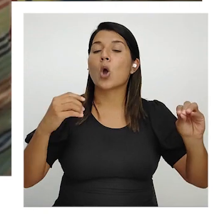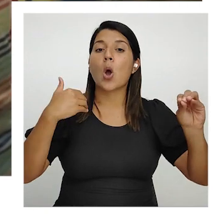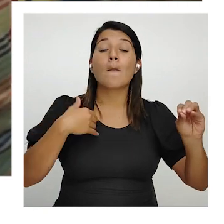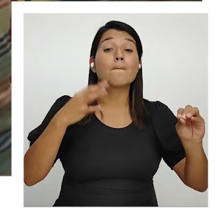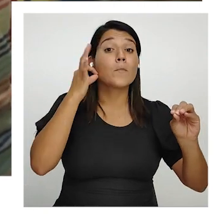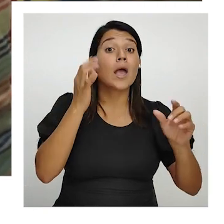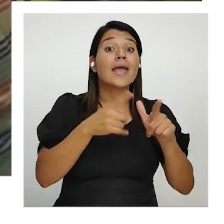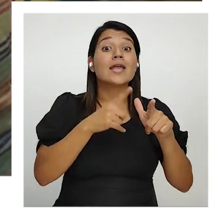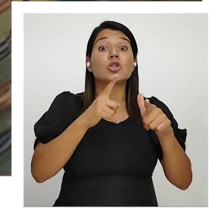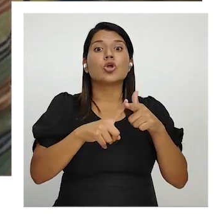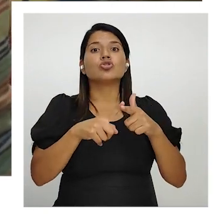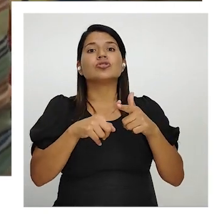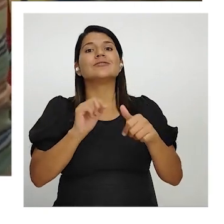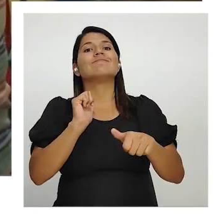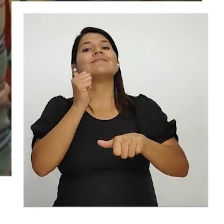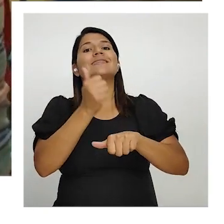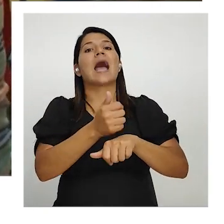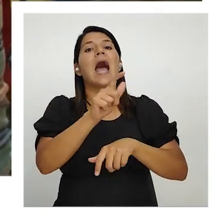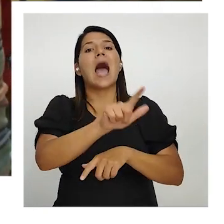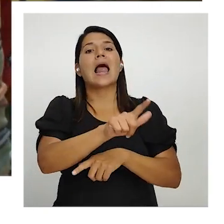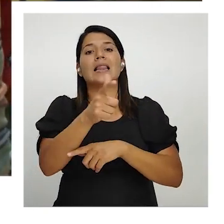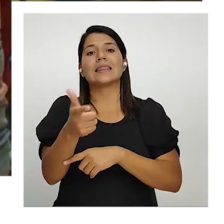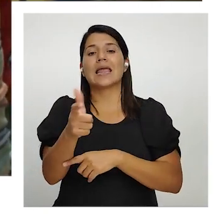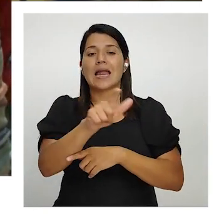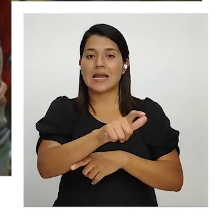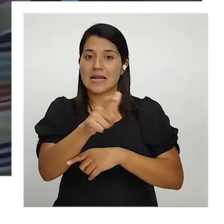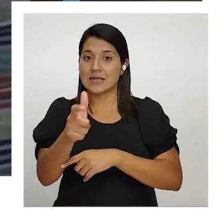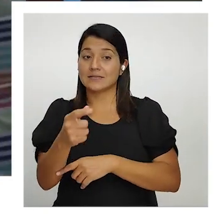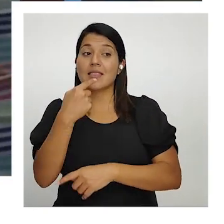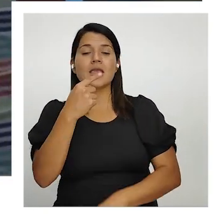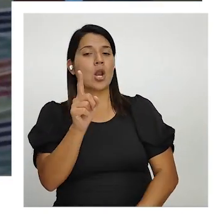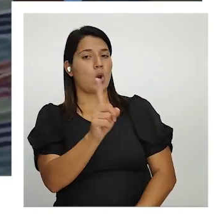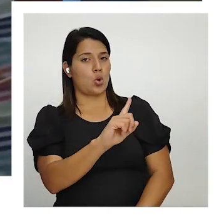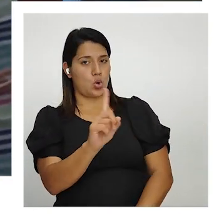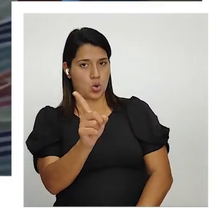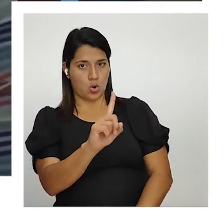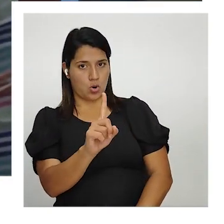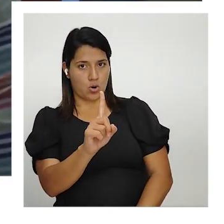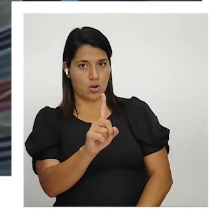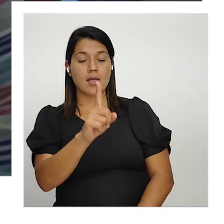de la alternancia y se decía, no, tiene que ser